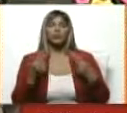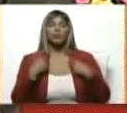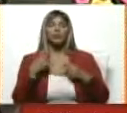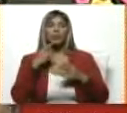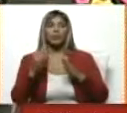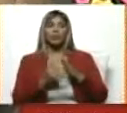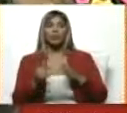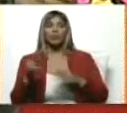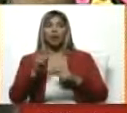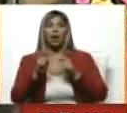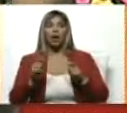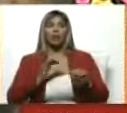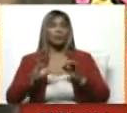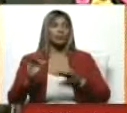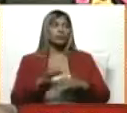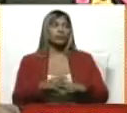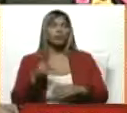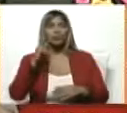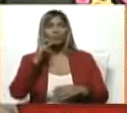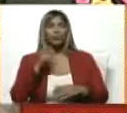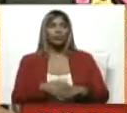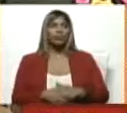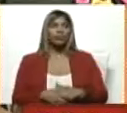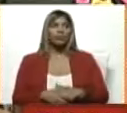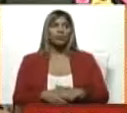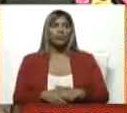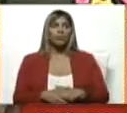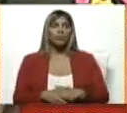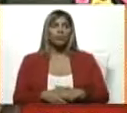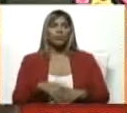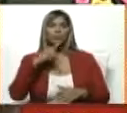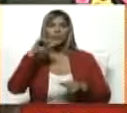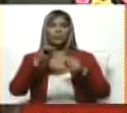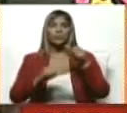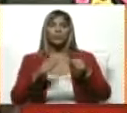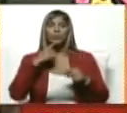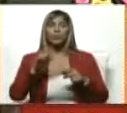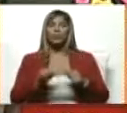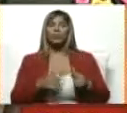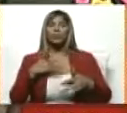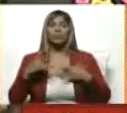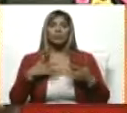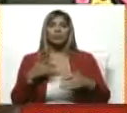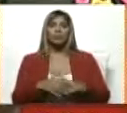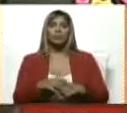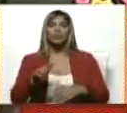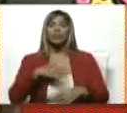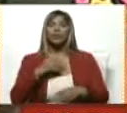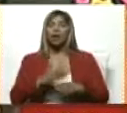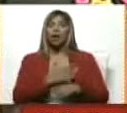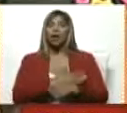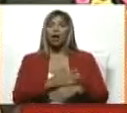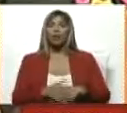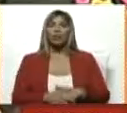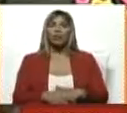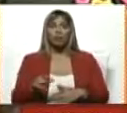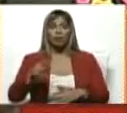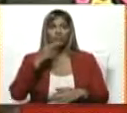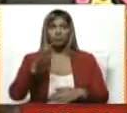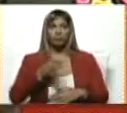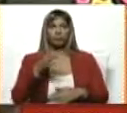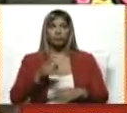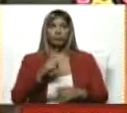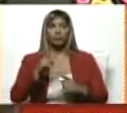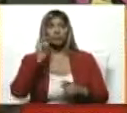Instituto de las Artes Escénicas y Musicales y va a dar más detalles sobre esta iniciativa. Quisiera antes escuchar